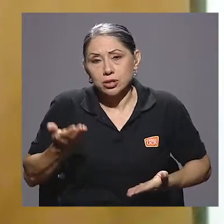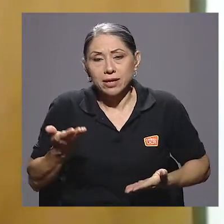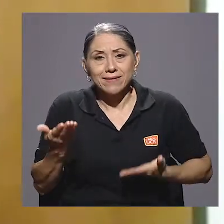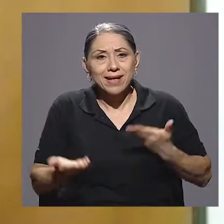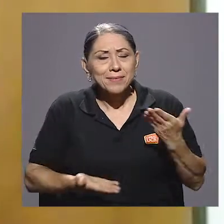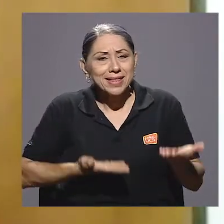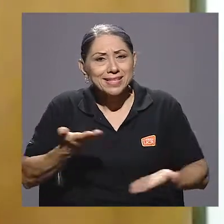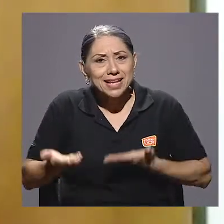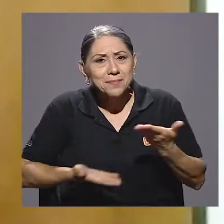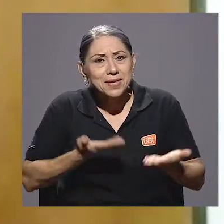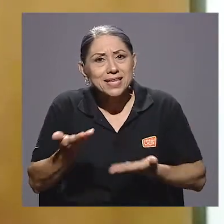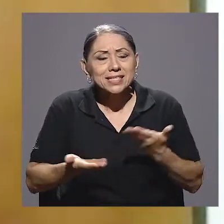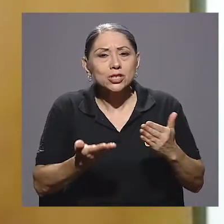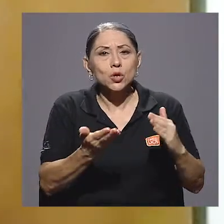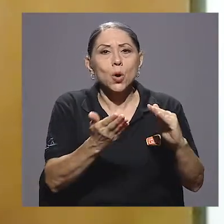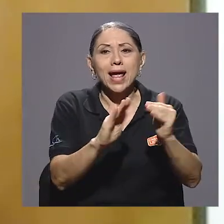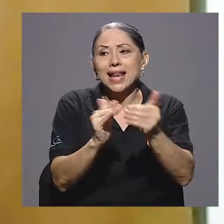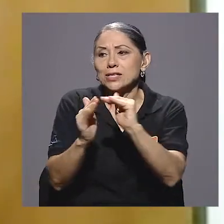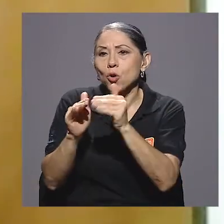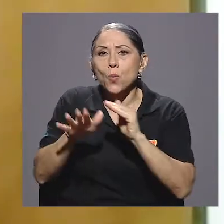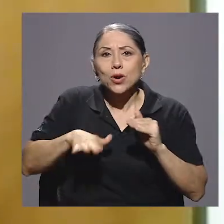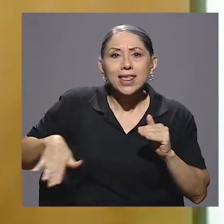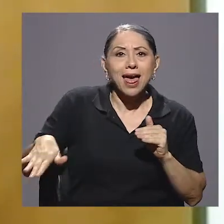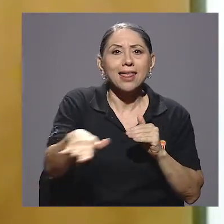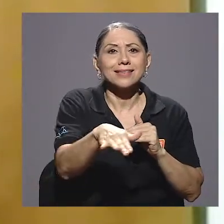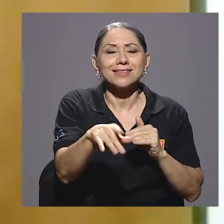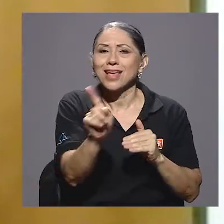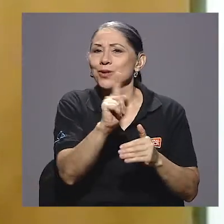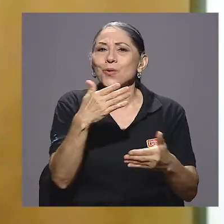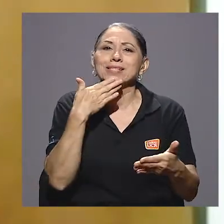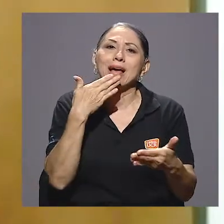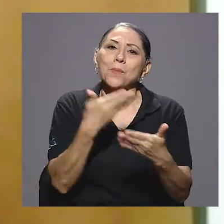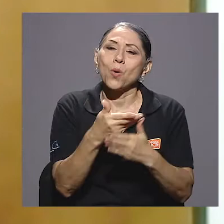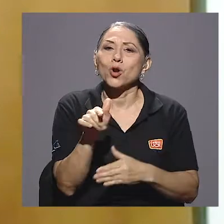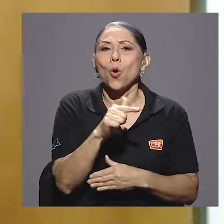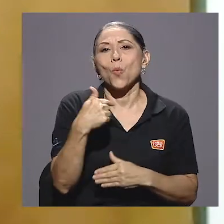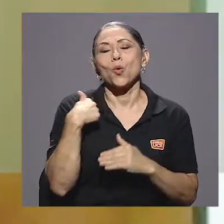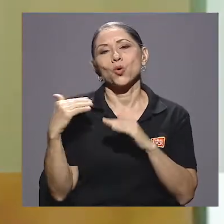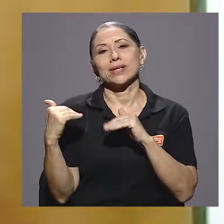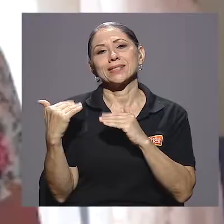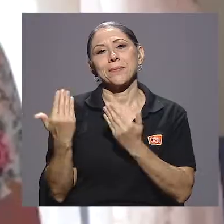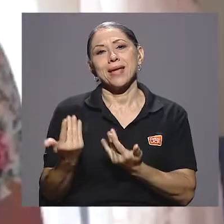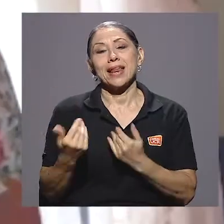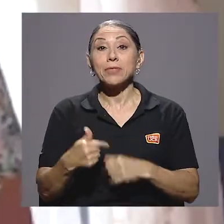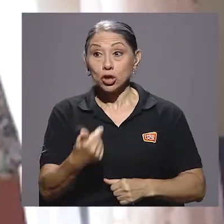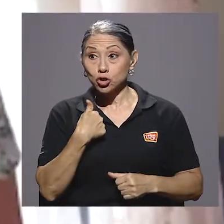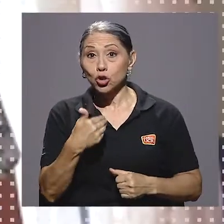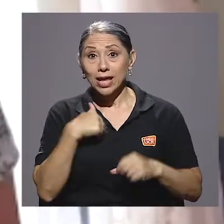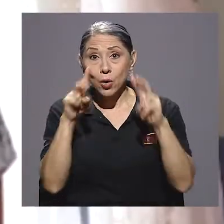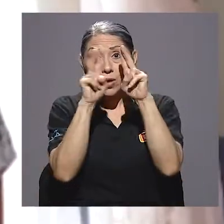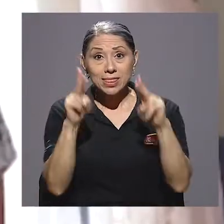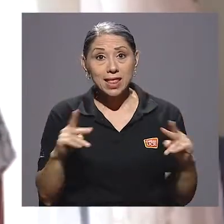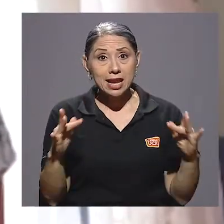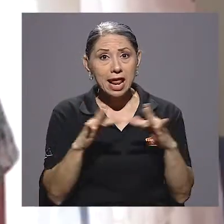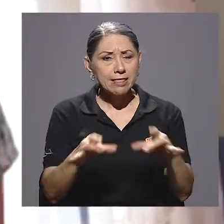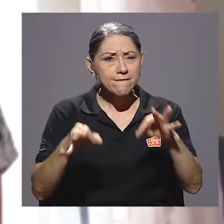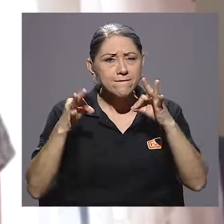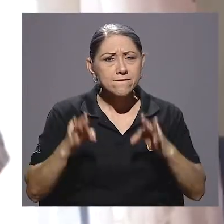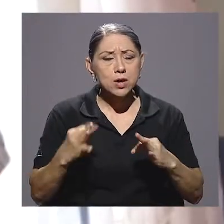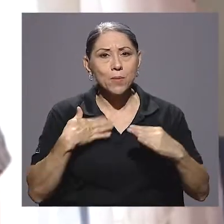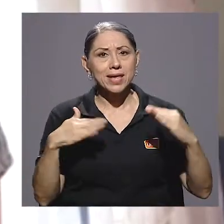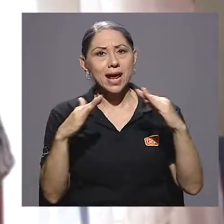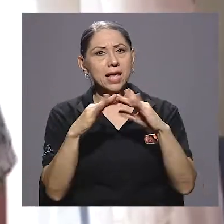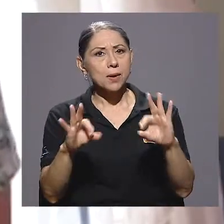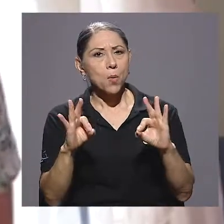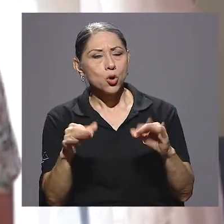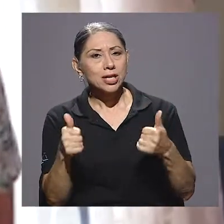se brinde en las comunidades no es tan bueno como el que uno espera. Yo tengo internet fijo en la casa, por